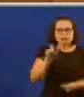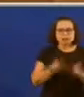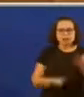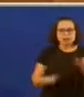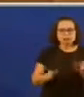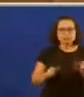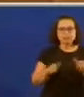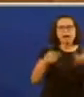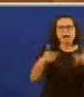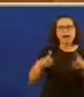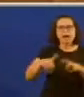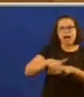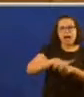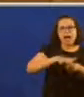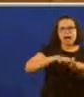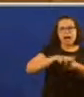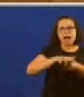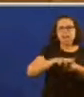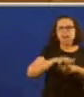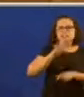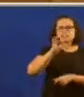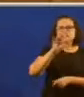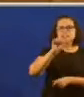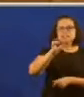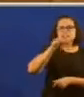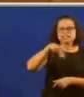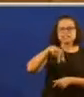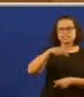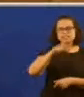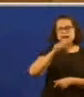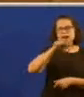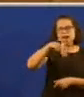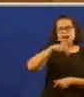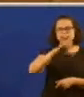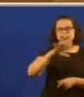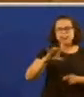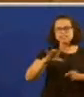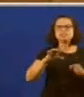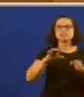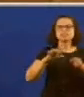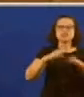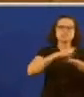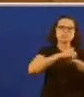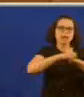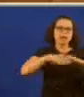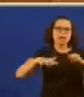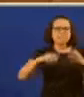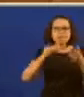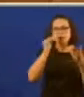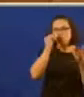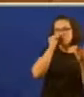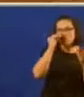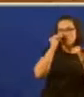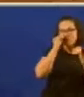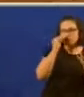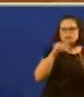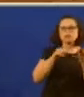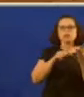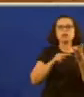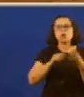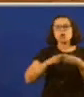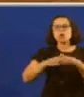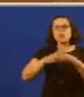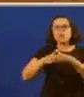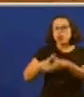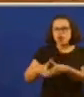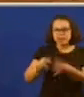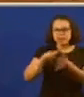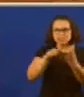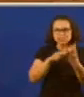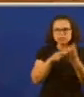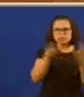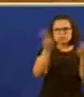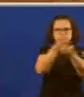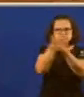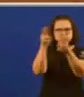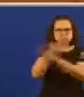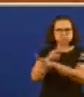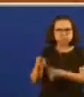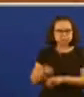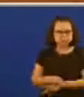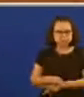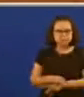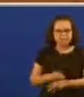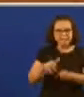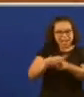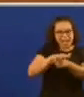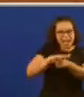áreas sanitarias dos Alnés, de Valdehorras, da Mariña e de Monforte. E non o queren porque detrás desa supresión